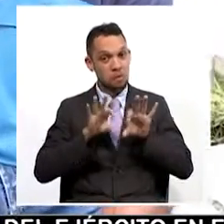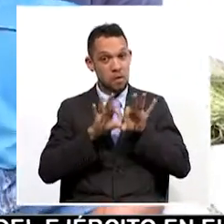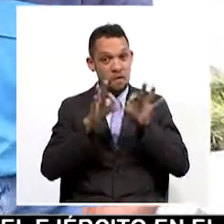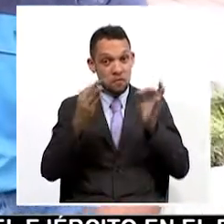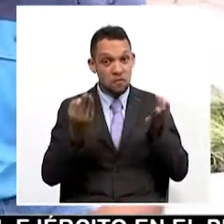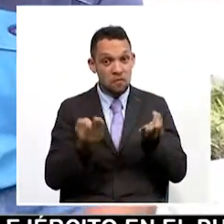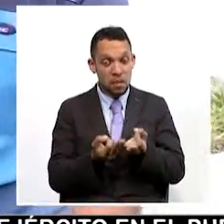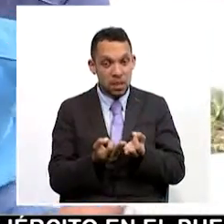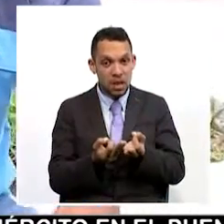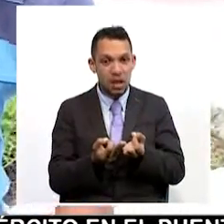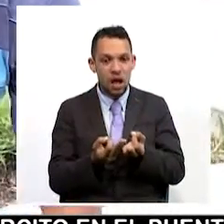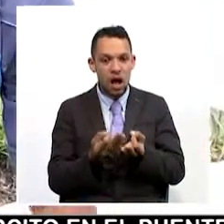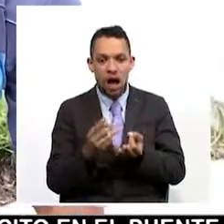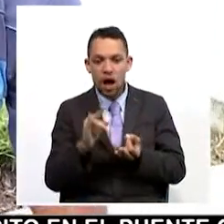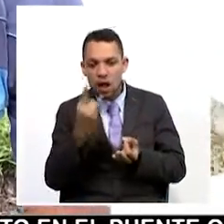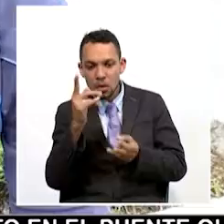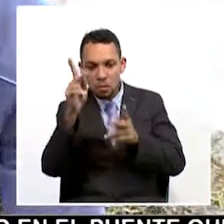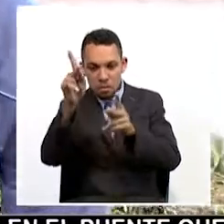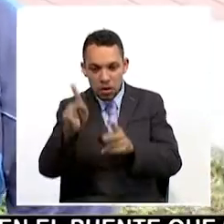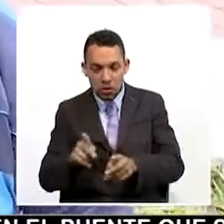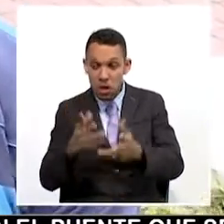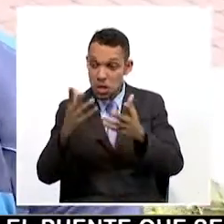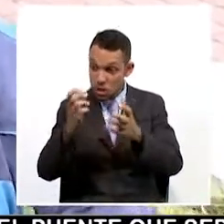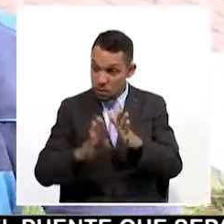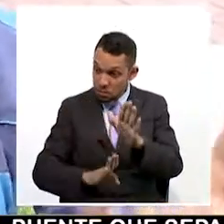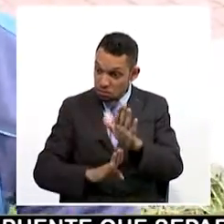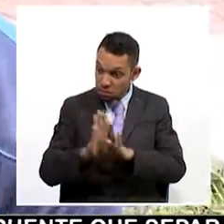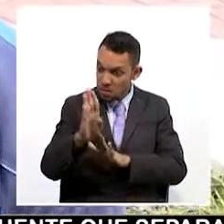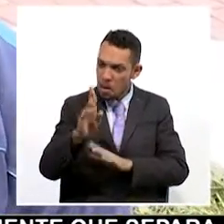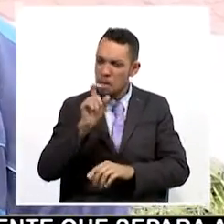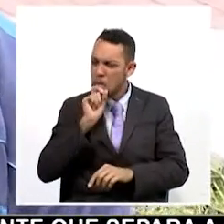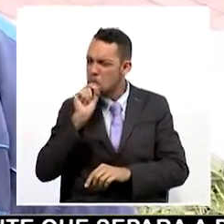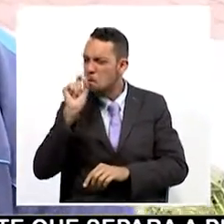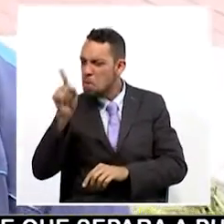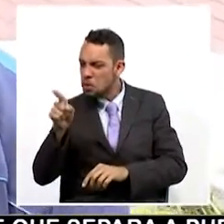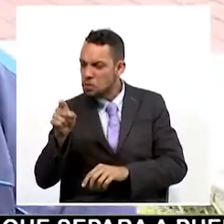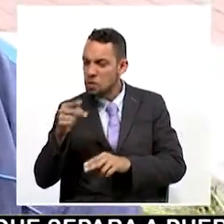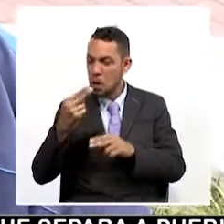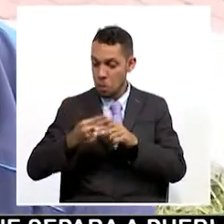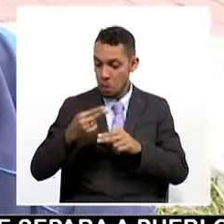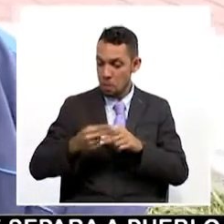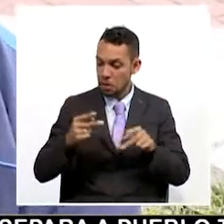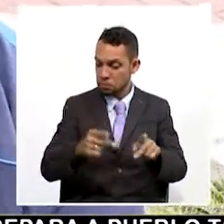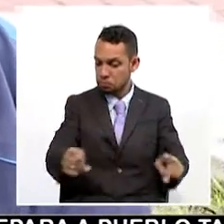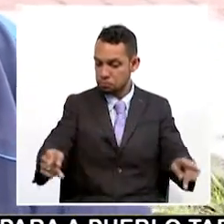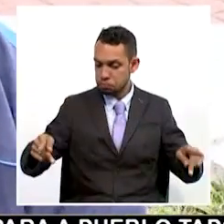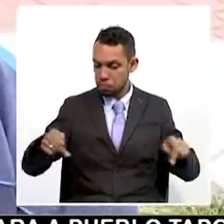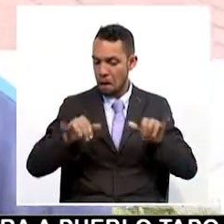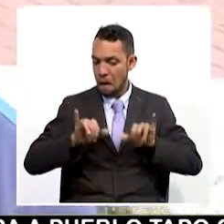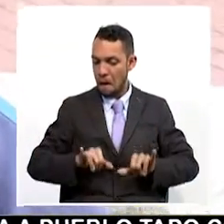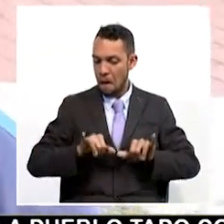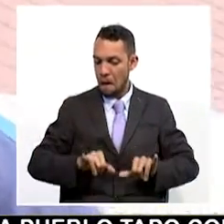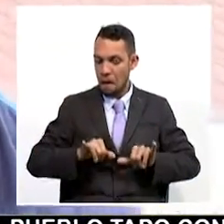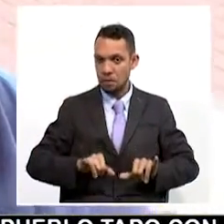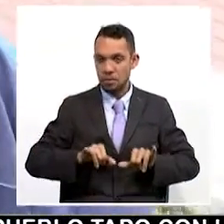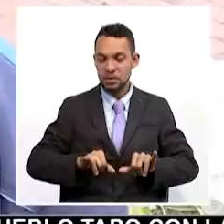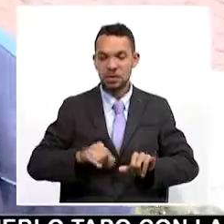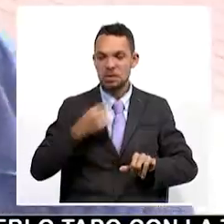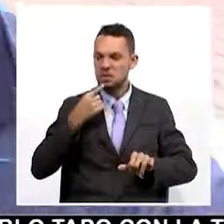personas que quieran salir adelante. Y si alguien me pregunta a mí cómo se lleva un negocio de estos, pues para mí sería fácil